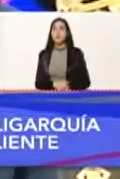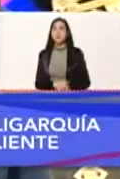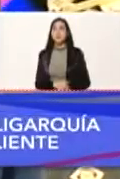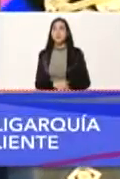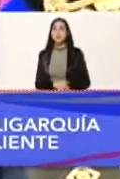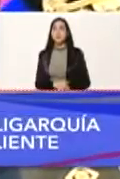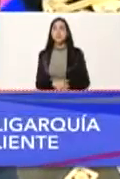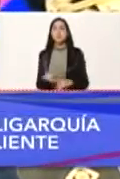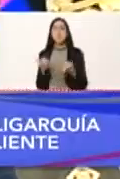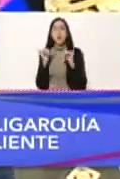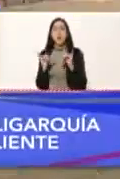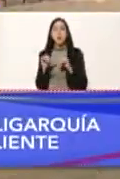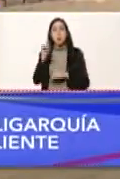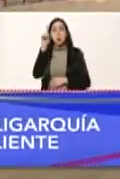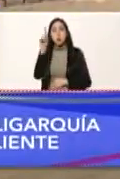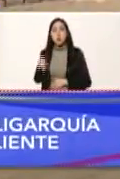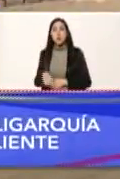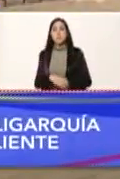Igualmente,